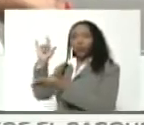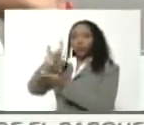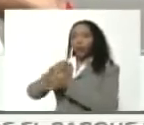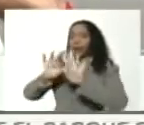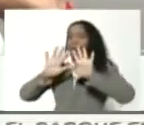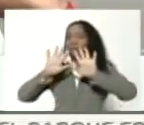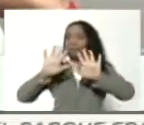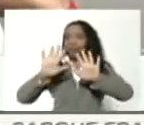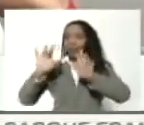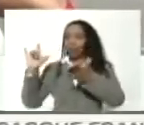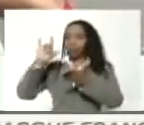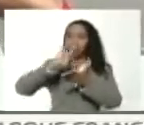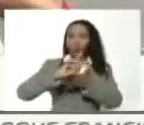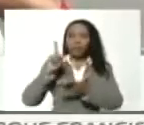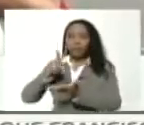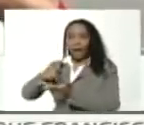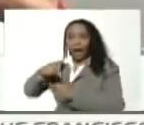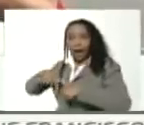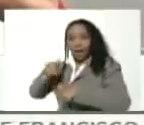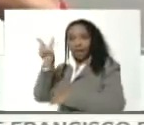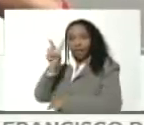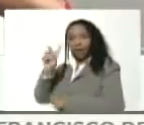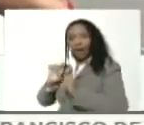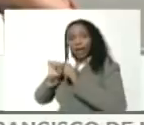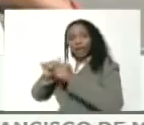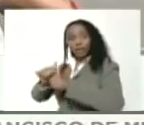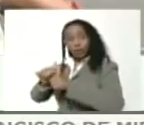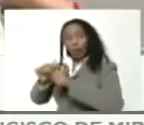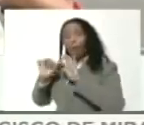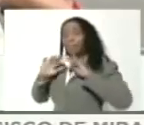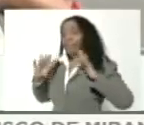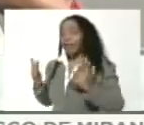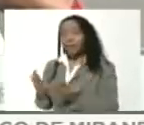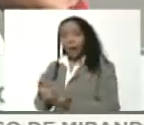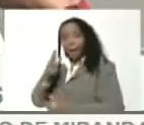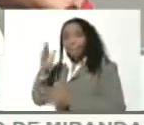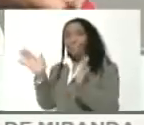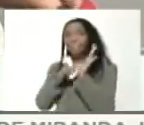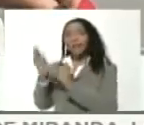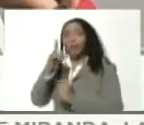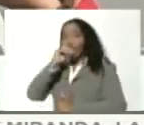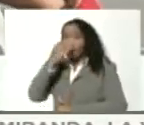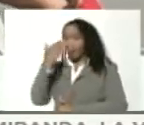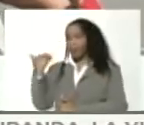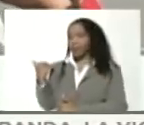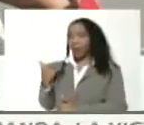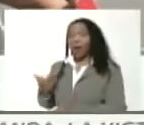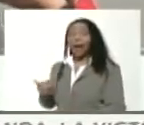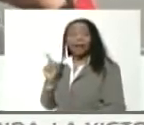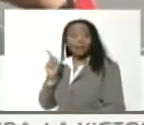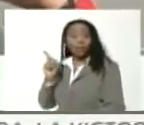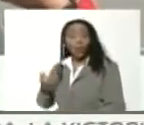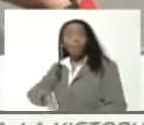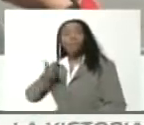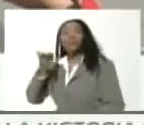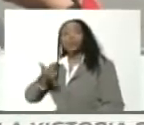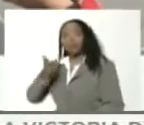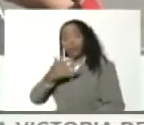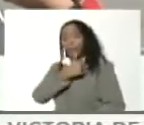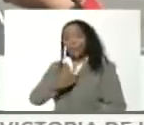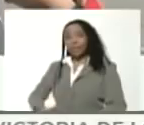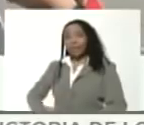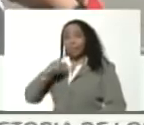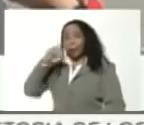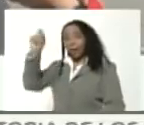nos llega a Venezuela desde que inició la pandemia en marzo del año pasado. Es bien importante que el presidente Nicolás Maduro